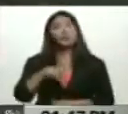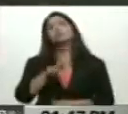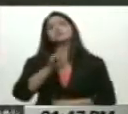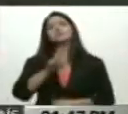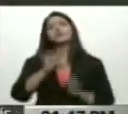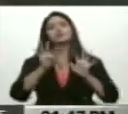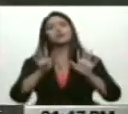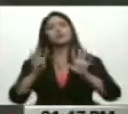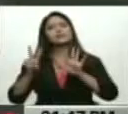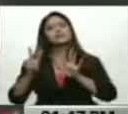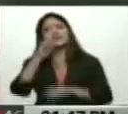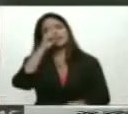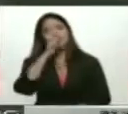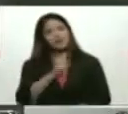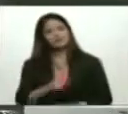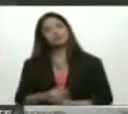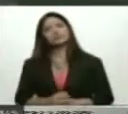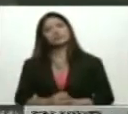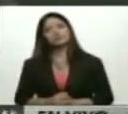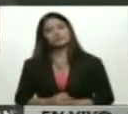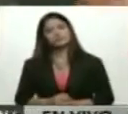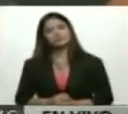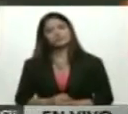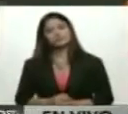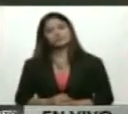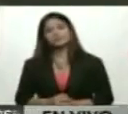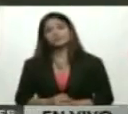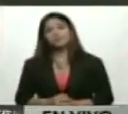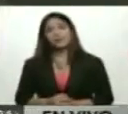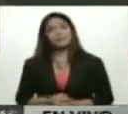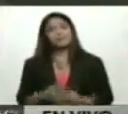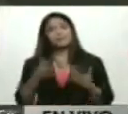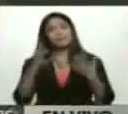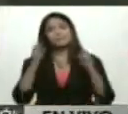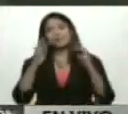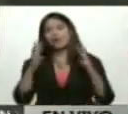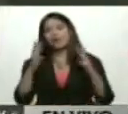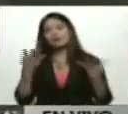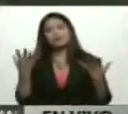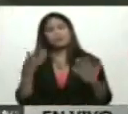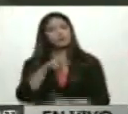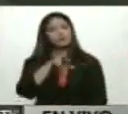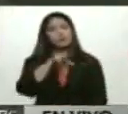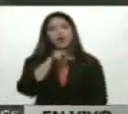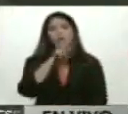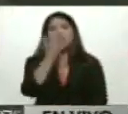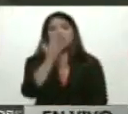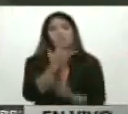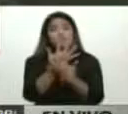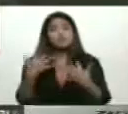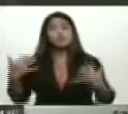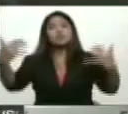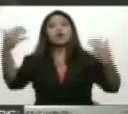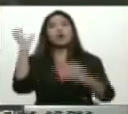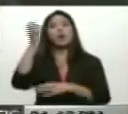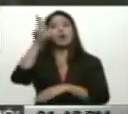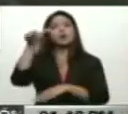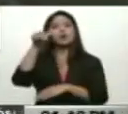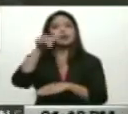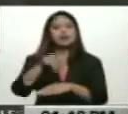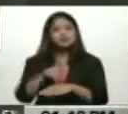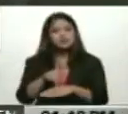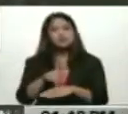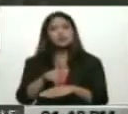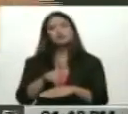197 años de aquel eterno y maravilloso discurso ante el congreso de angostura que el